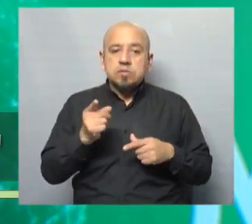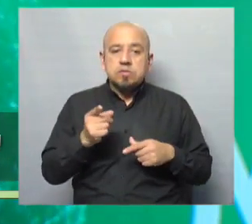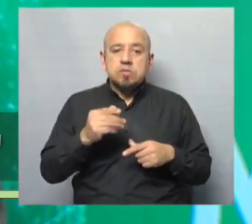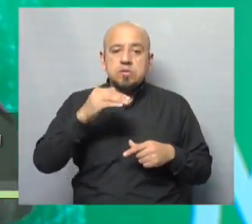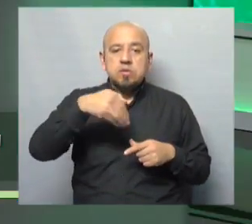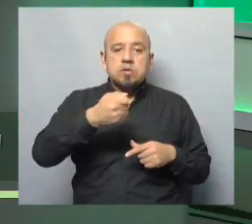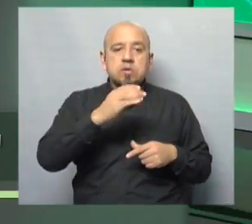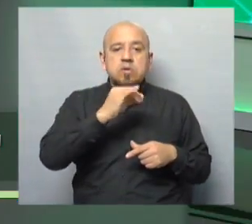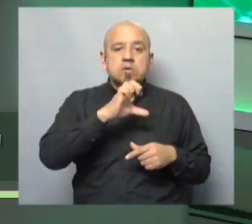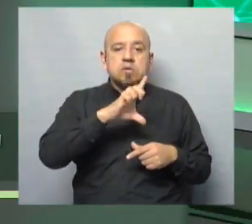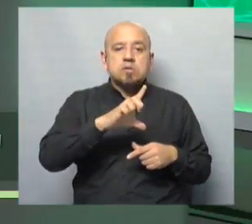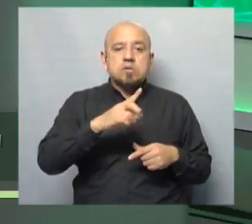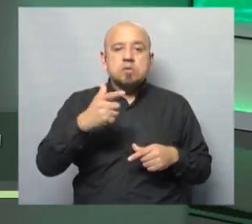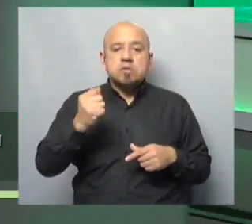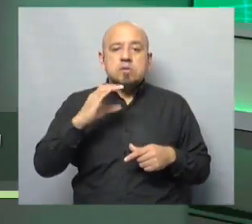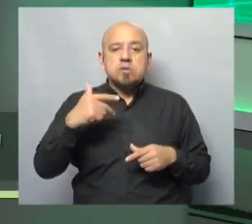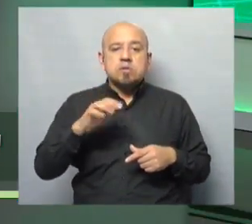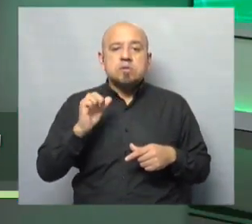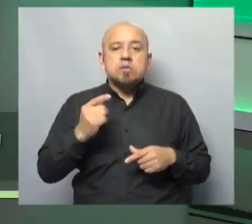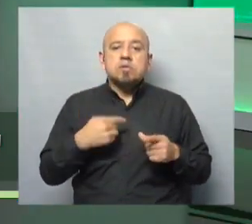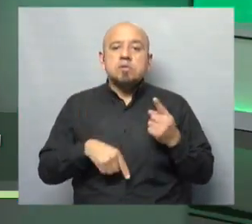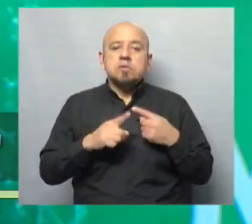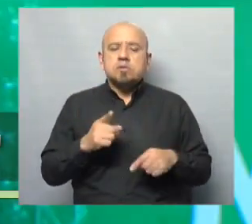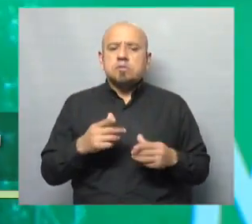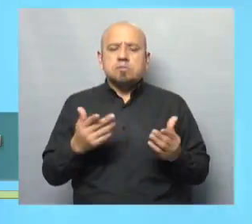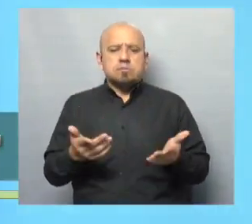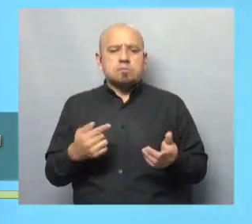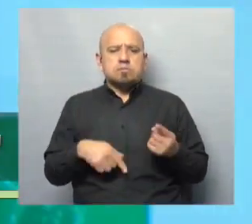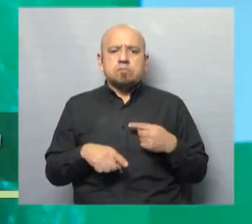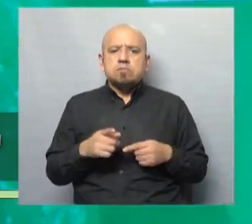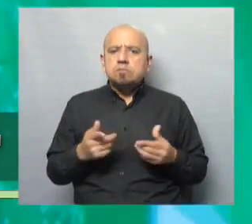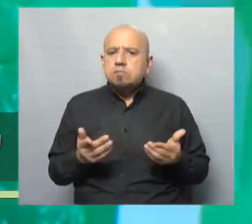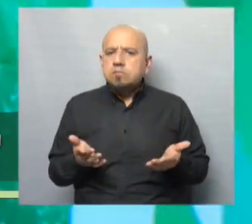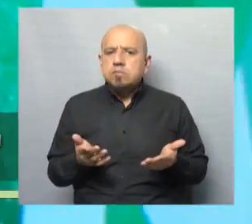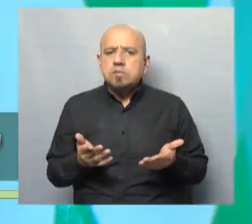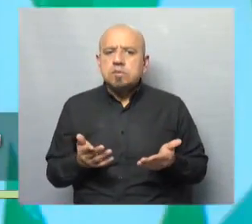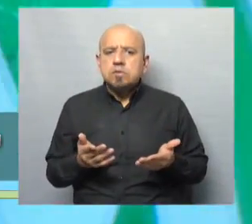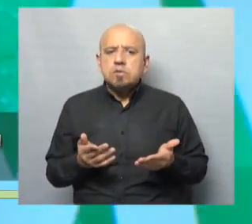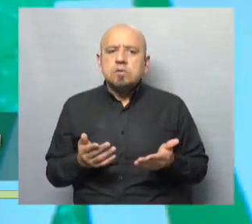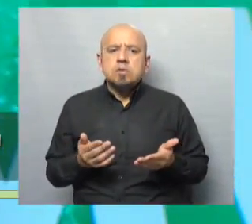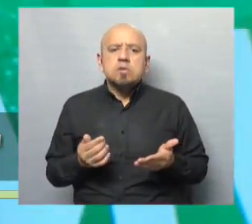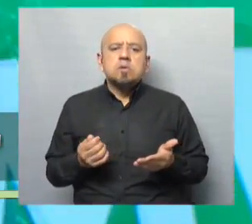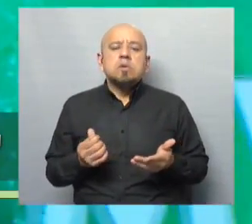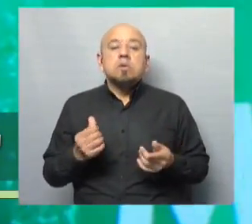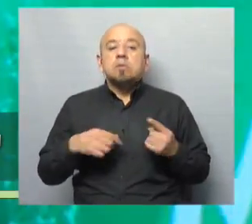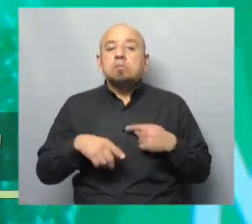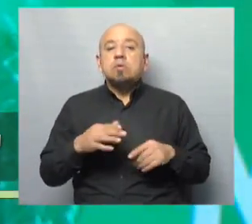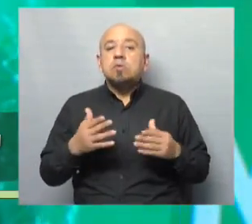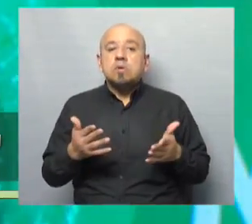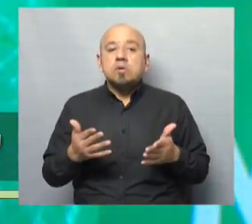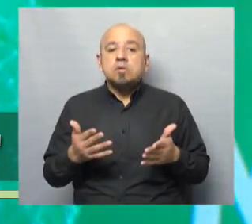y él con calor y adicción carolina chino o sea que la descoordinación se nos está hasta donde llegó pero cuál es el resultado